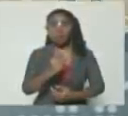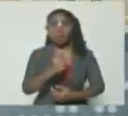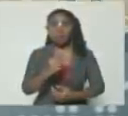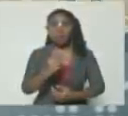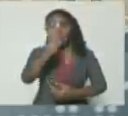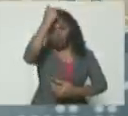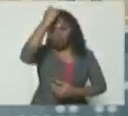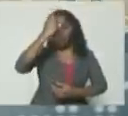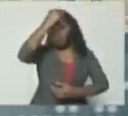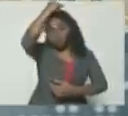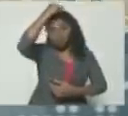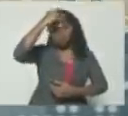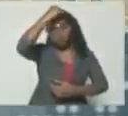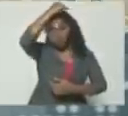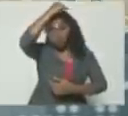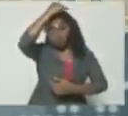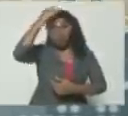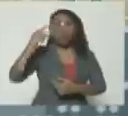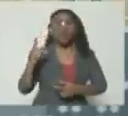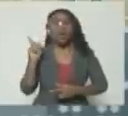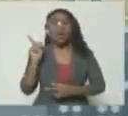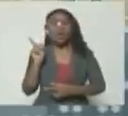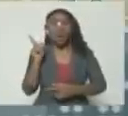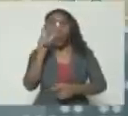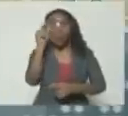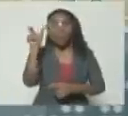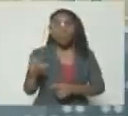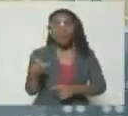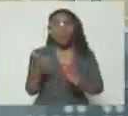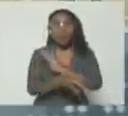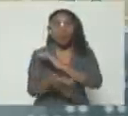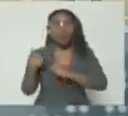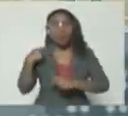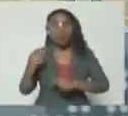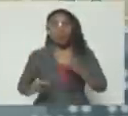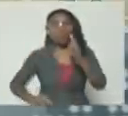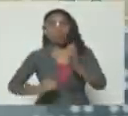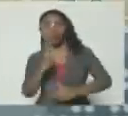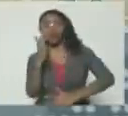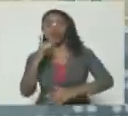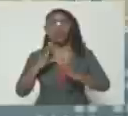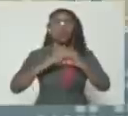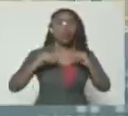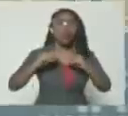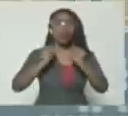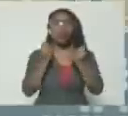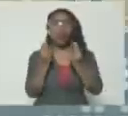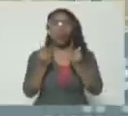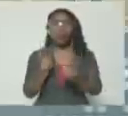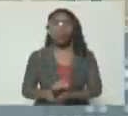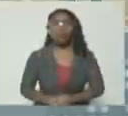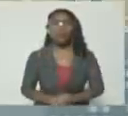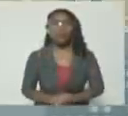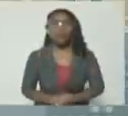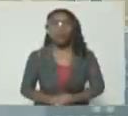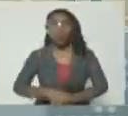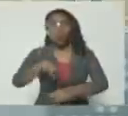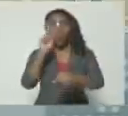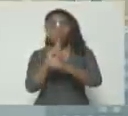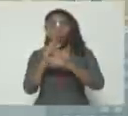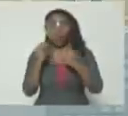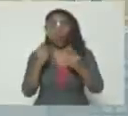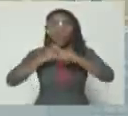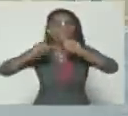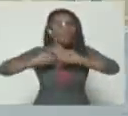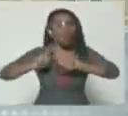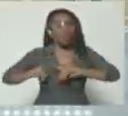Economía. Construir dos vocaciones fundamentales de toda la economía. Una economía de